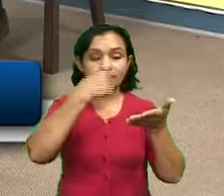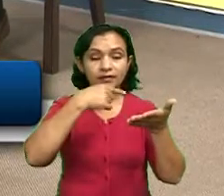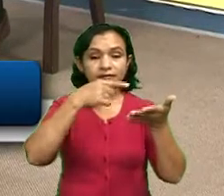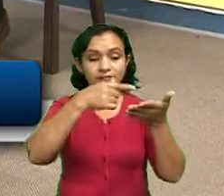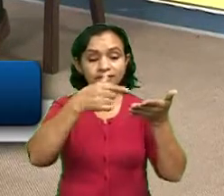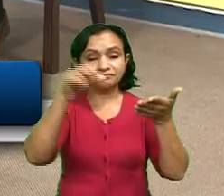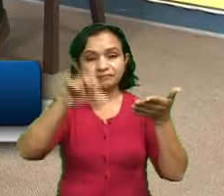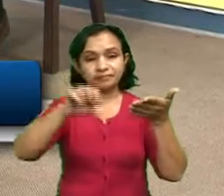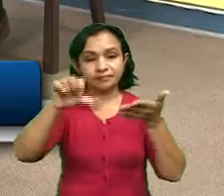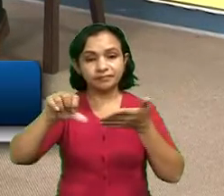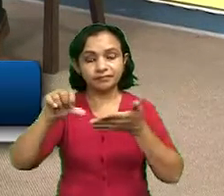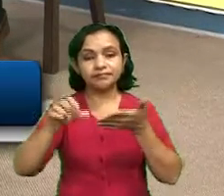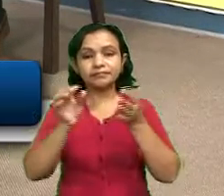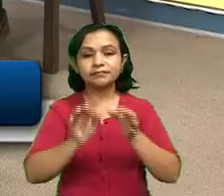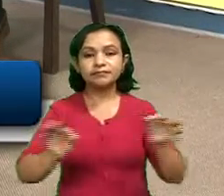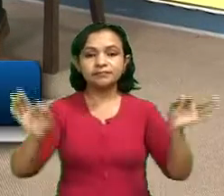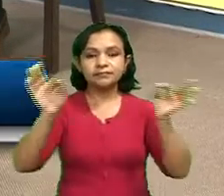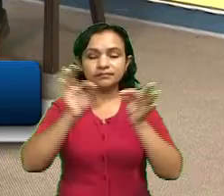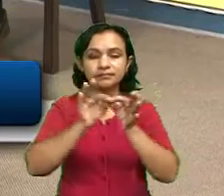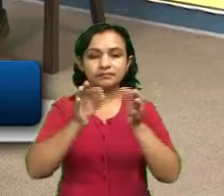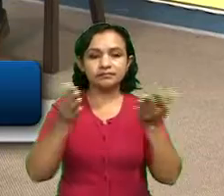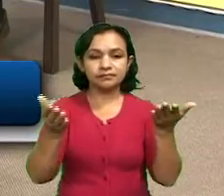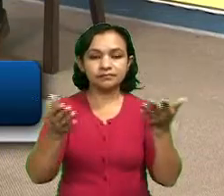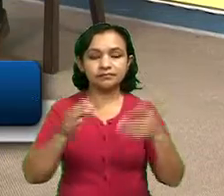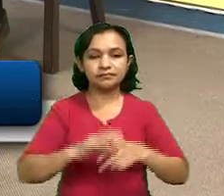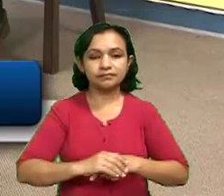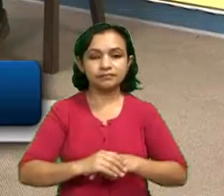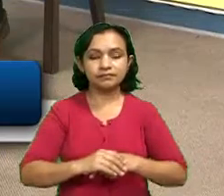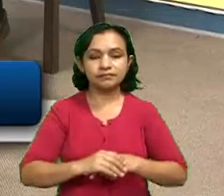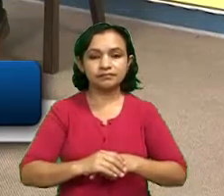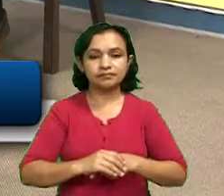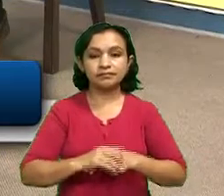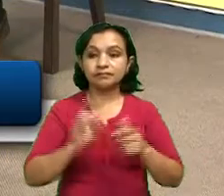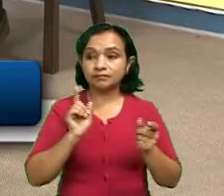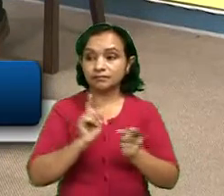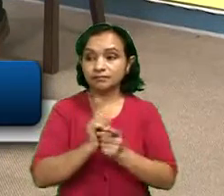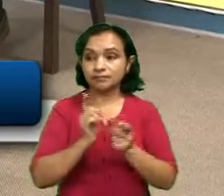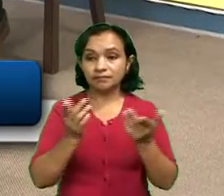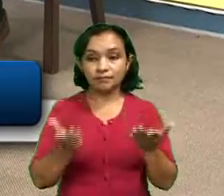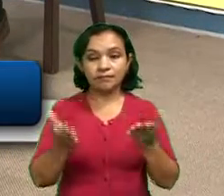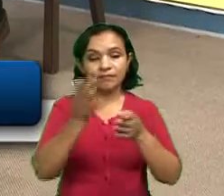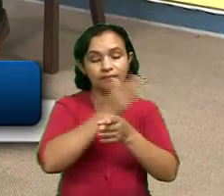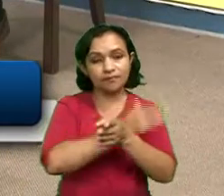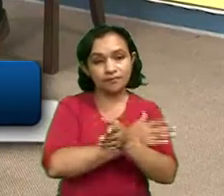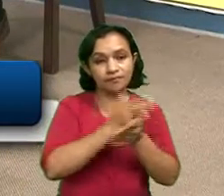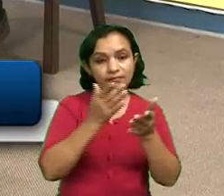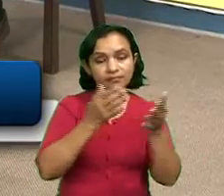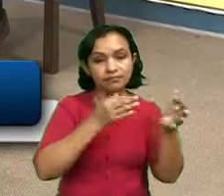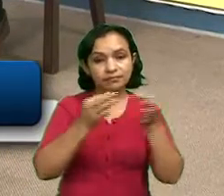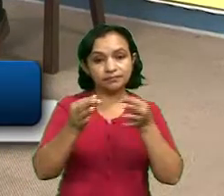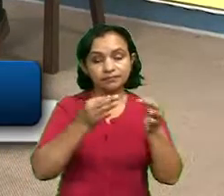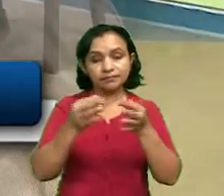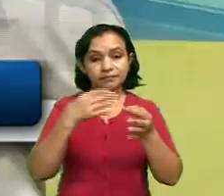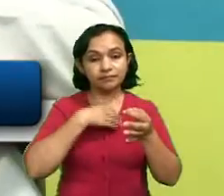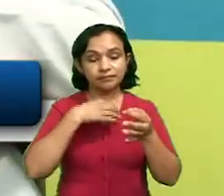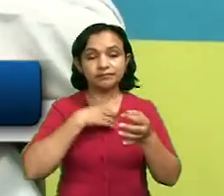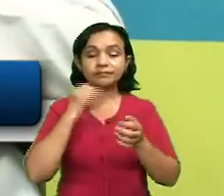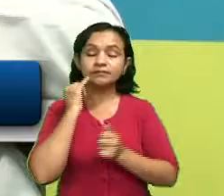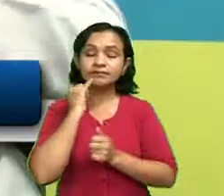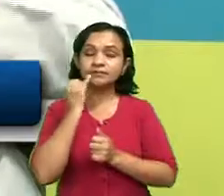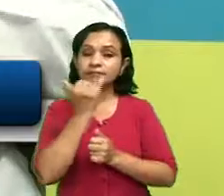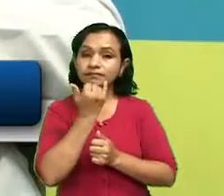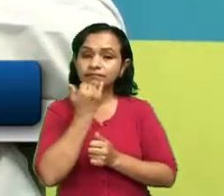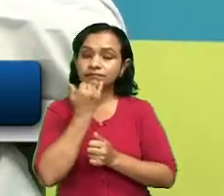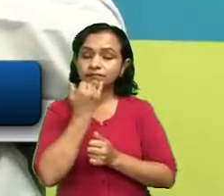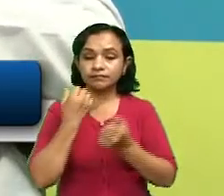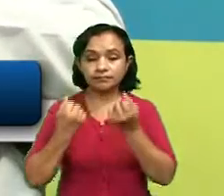productos vencidos, que es lo principal para que la gente pueda encontrar? Entonces, como estamos igual, como decía, ¿verdad? Nos corresponde el mercado de Israel,